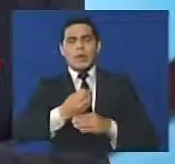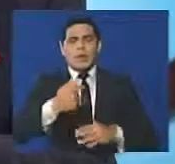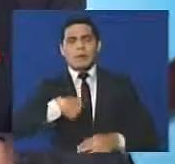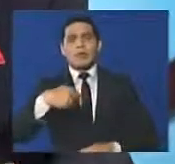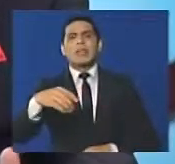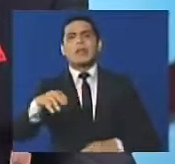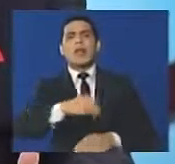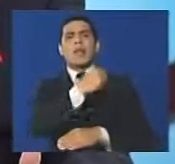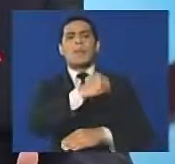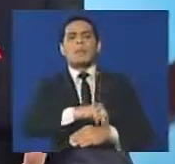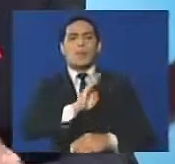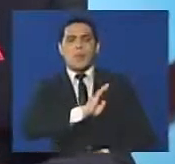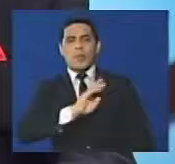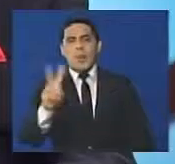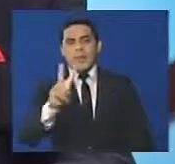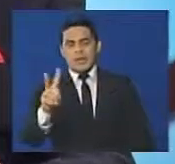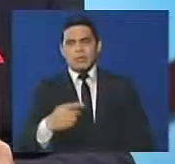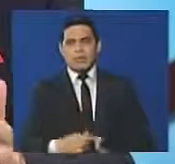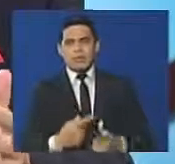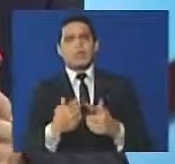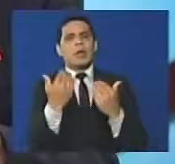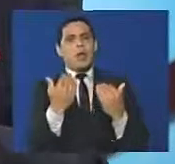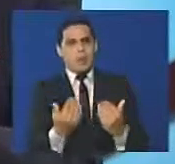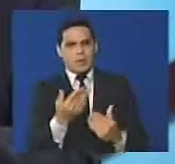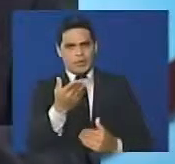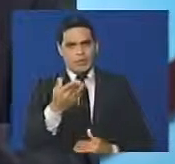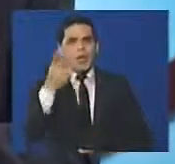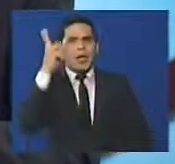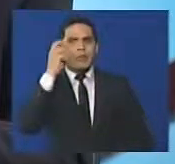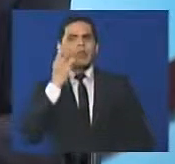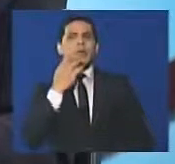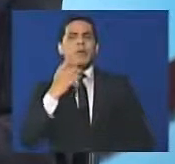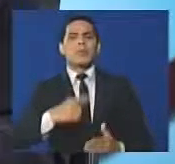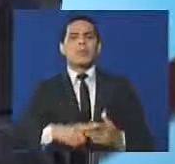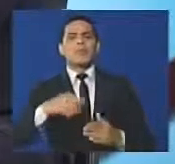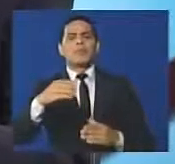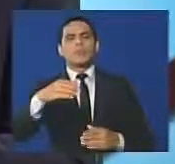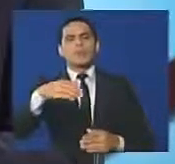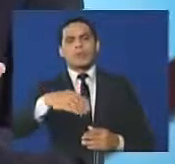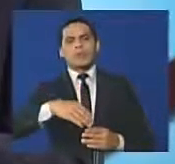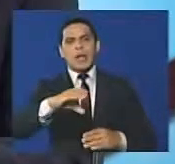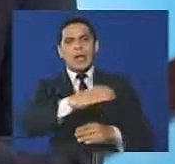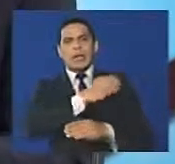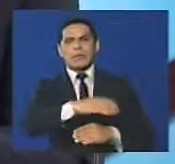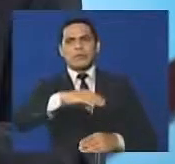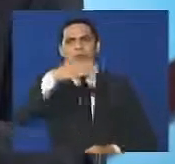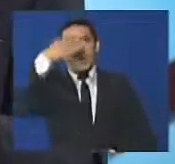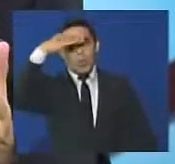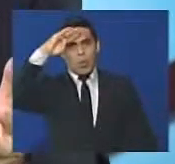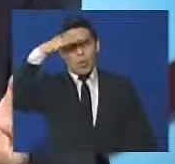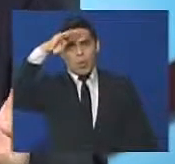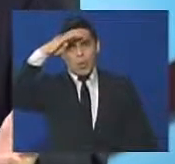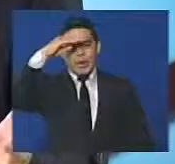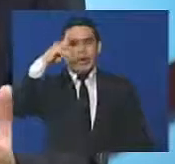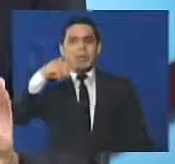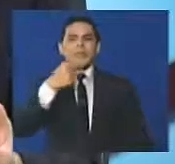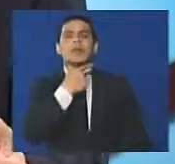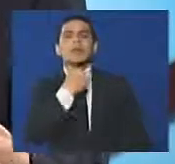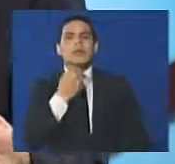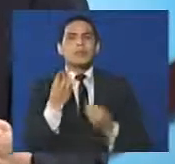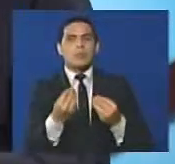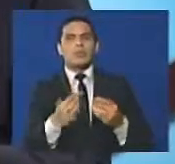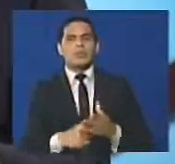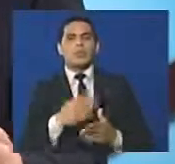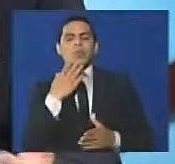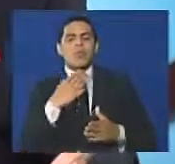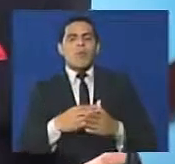música venezolana. Ahora, por supuesto, usted escucha una música cubana, ¿a quién no le gusta? Una música con ese